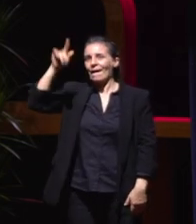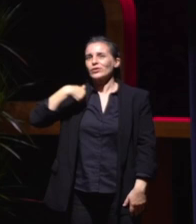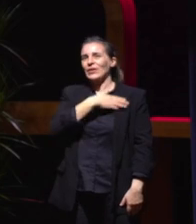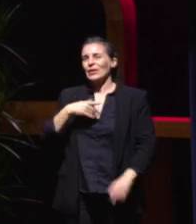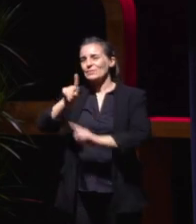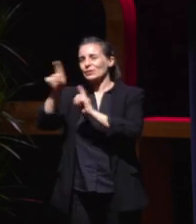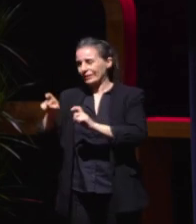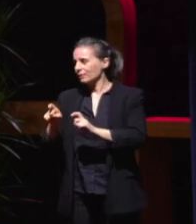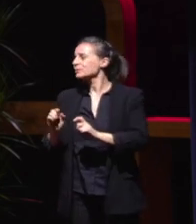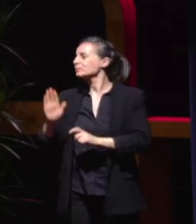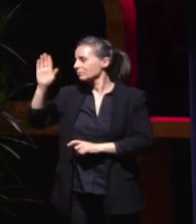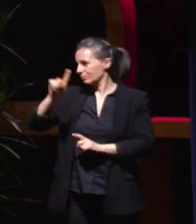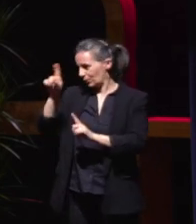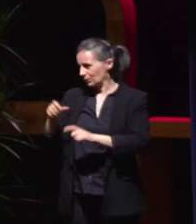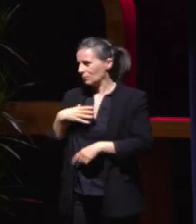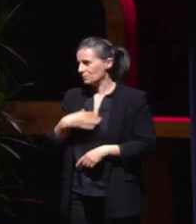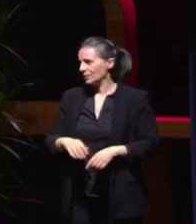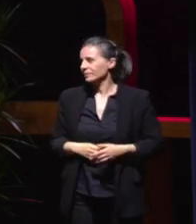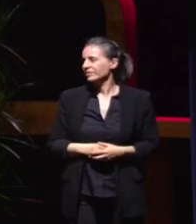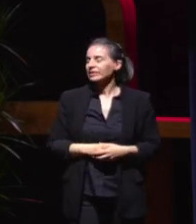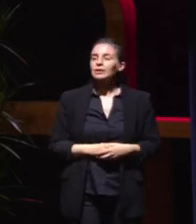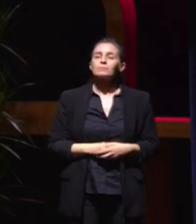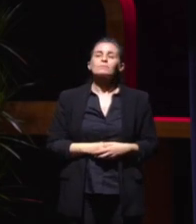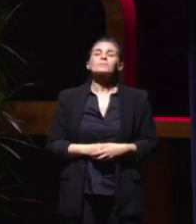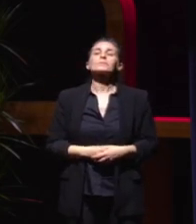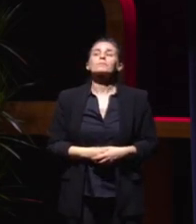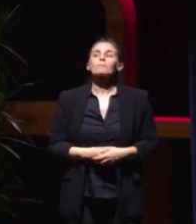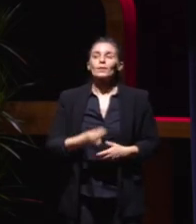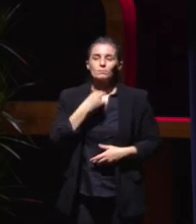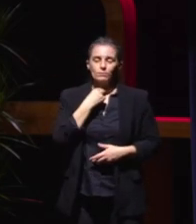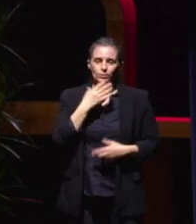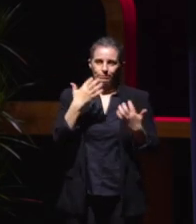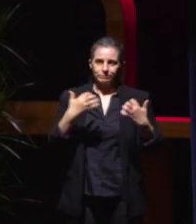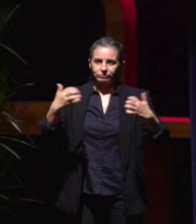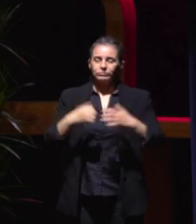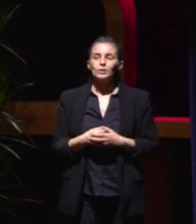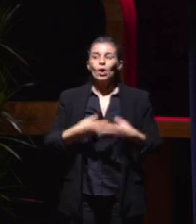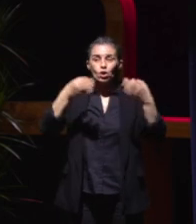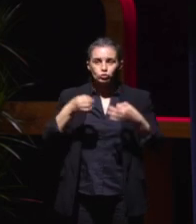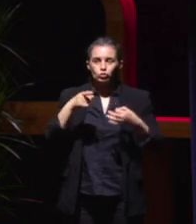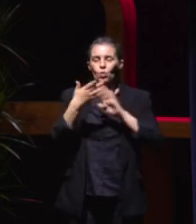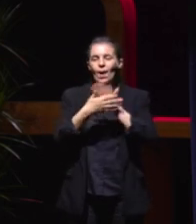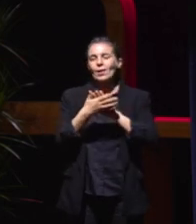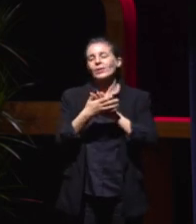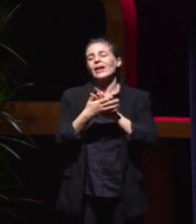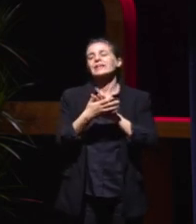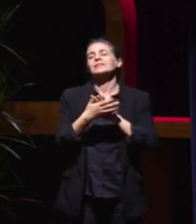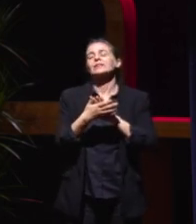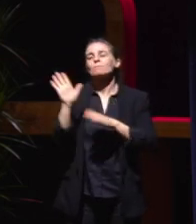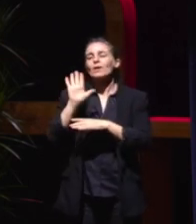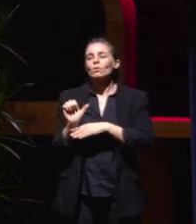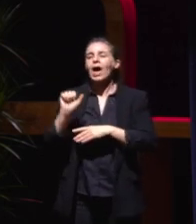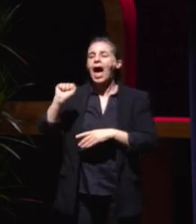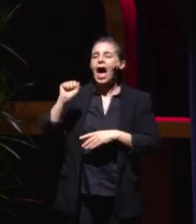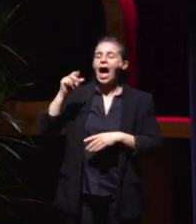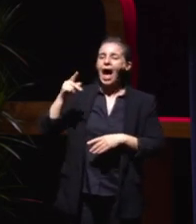a hacer una pregunta y ya está es que justo hablaste de la película de chantalakerman que justo el